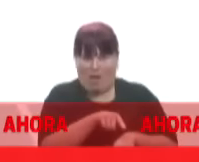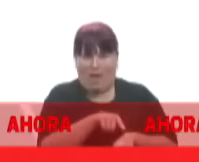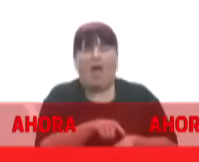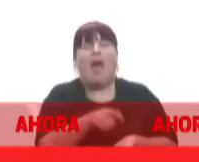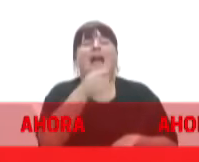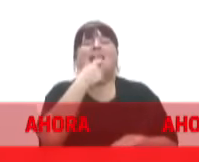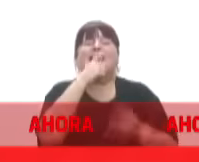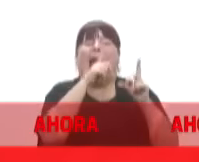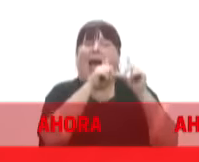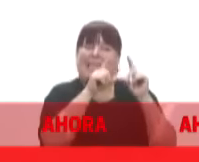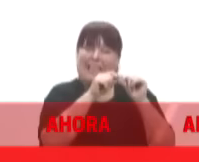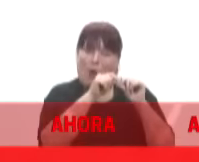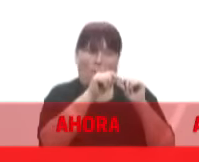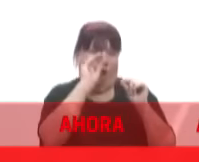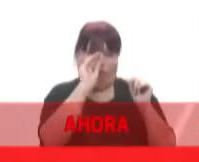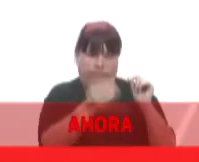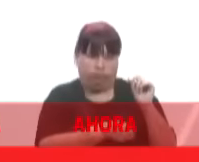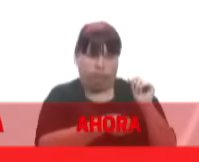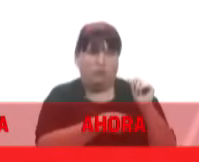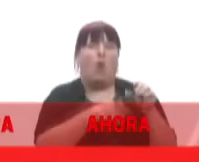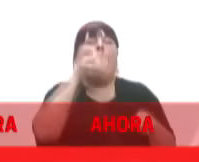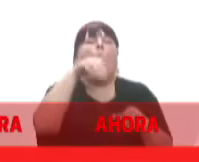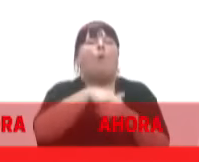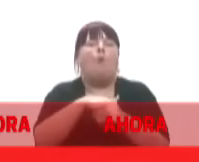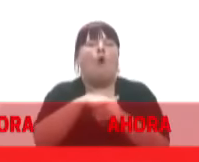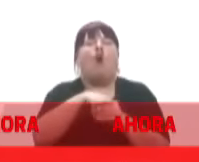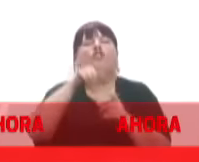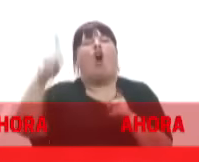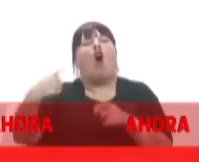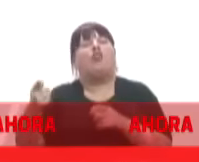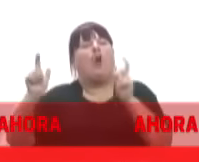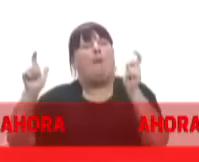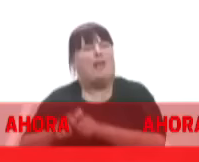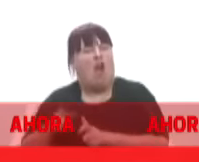ese artículo cae, se va a votar el de minoría.